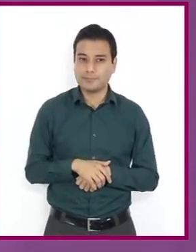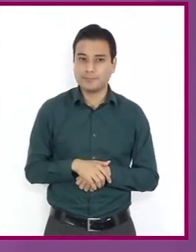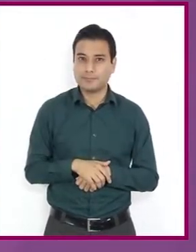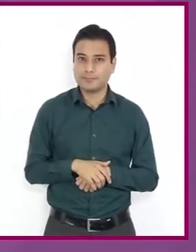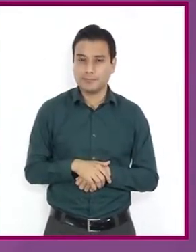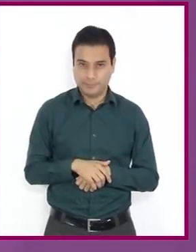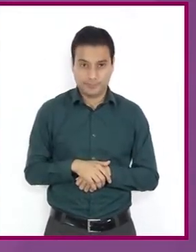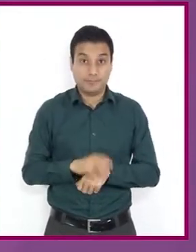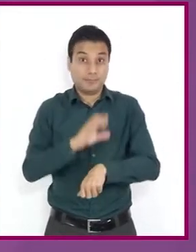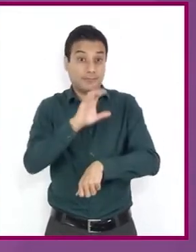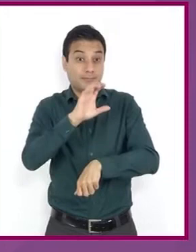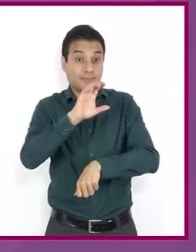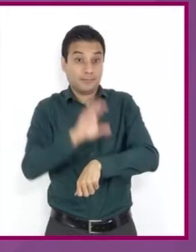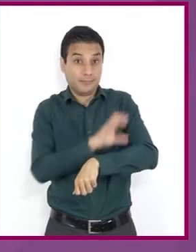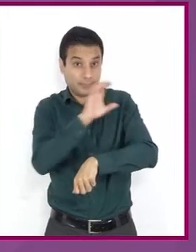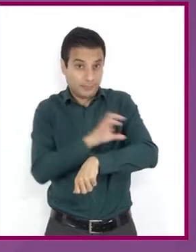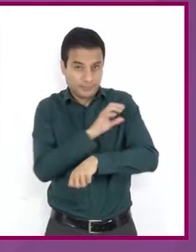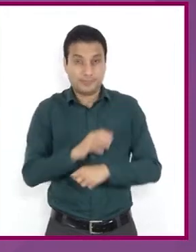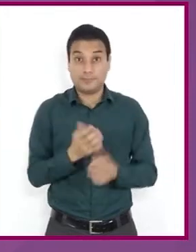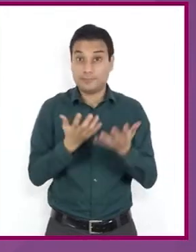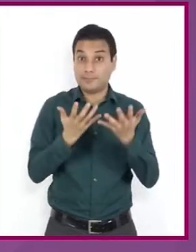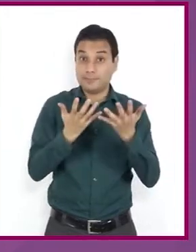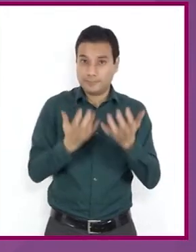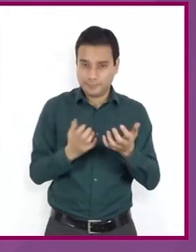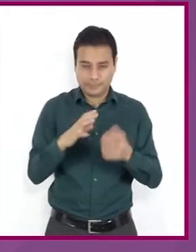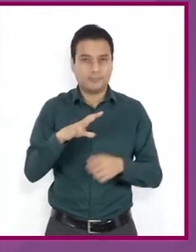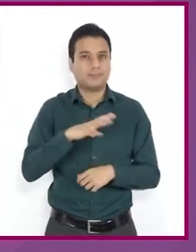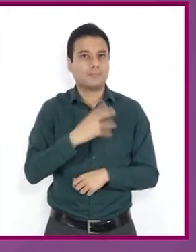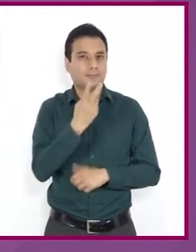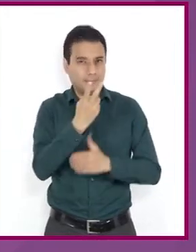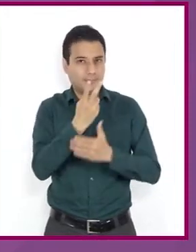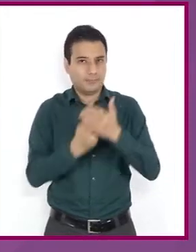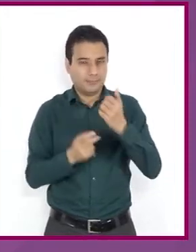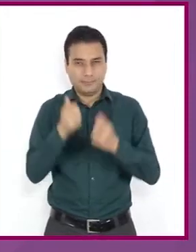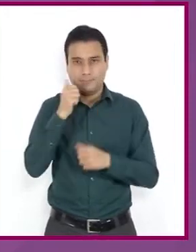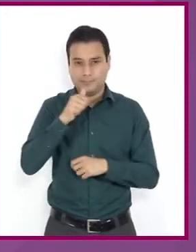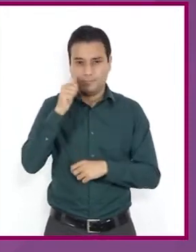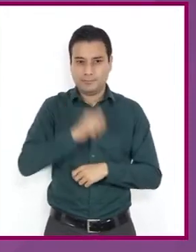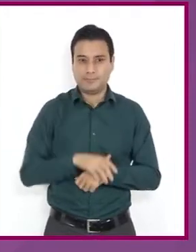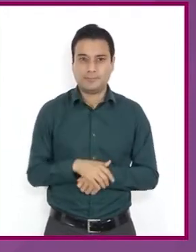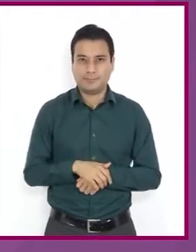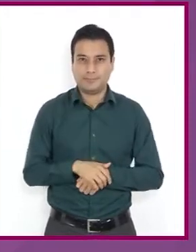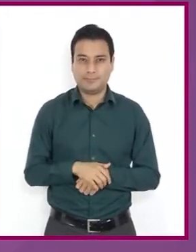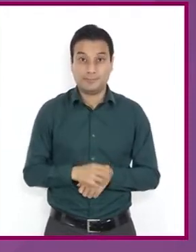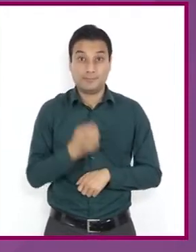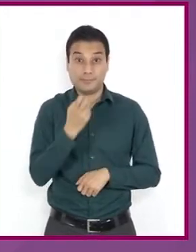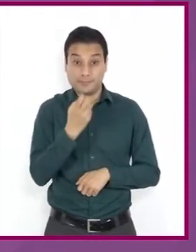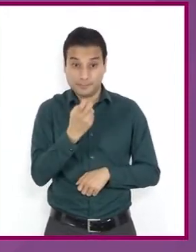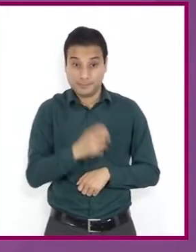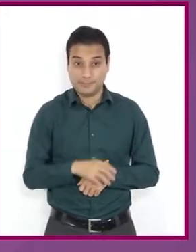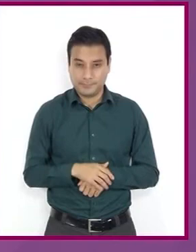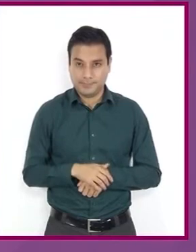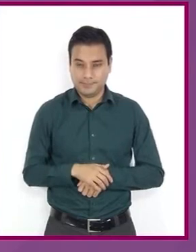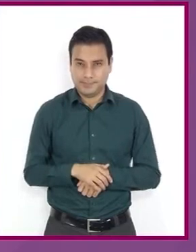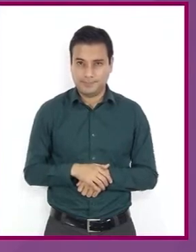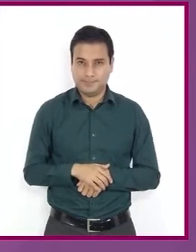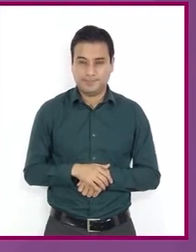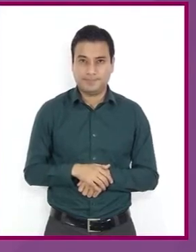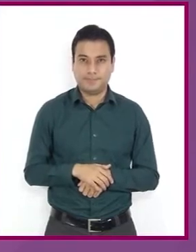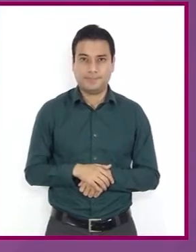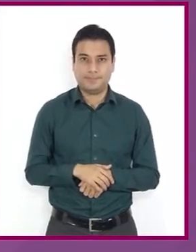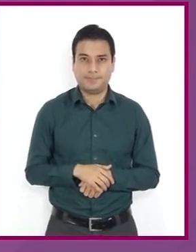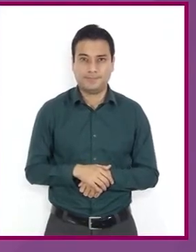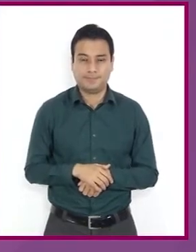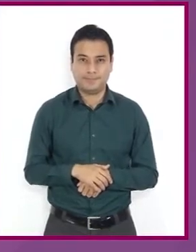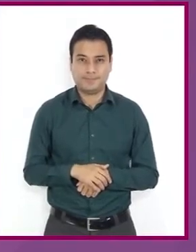sí y respecto a la dirección del movimiento de la perturbación, por lo que son ondas transversales.